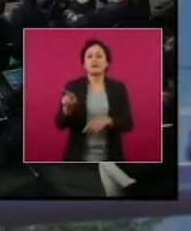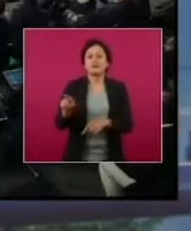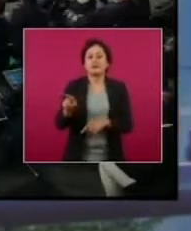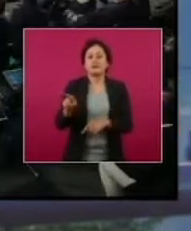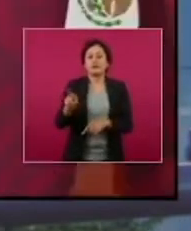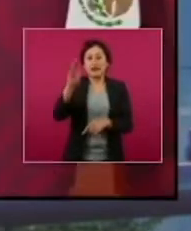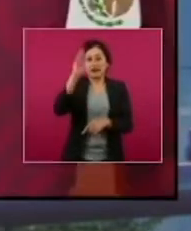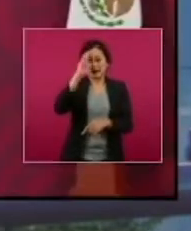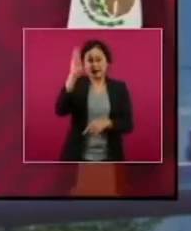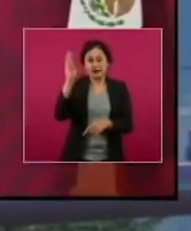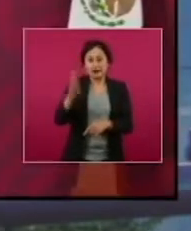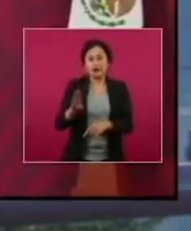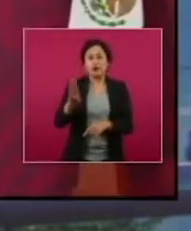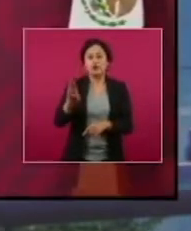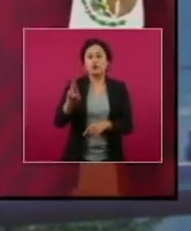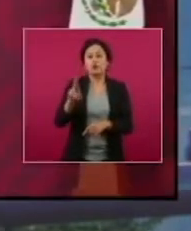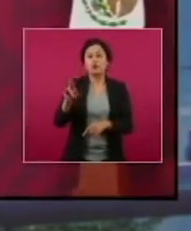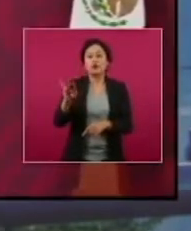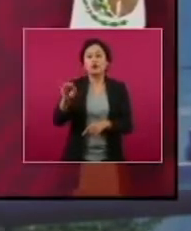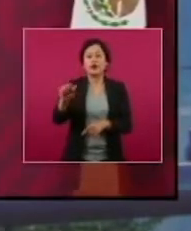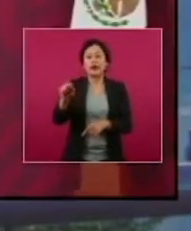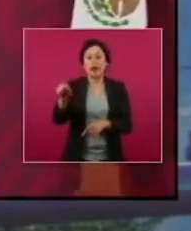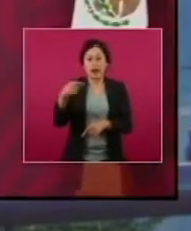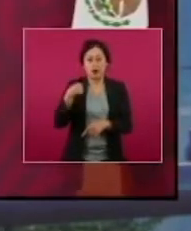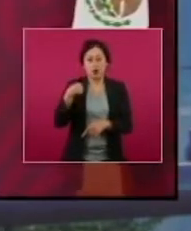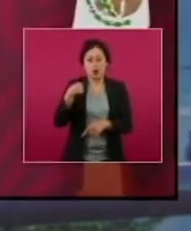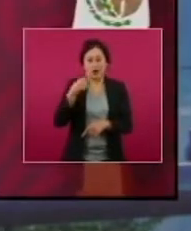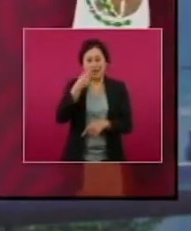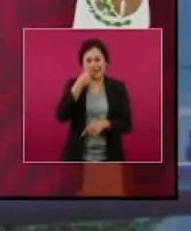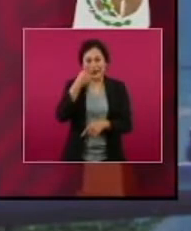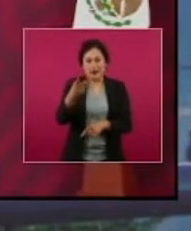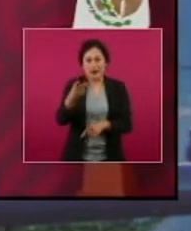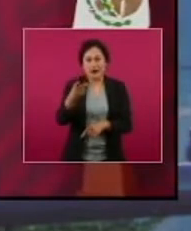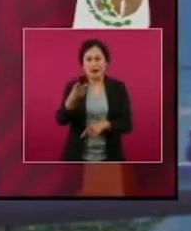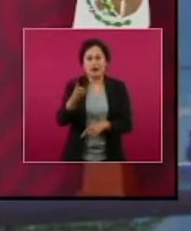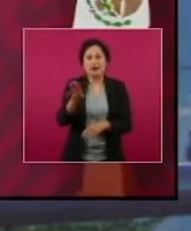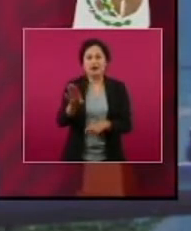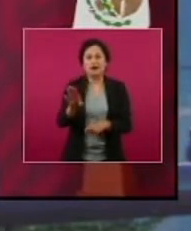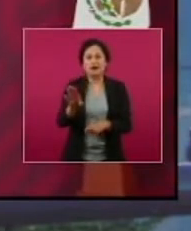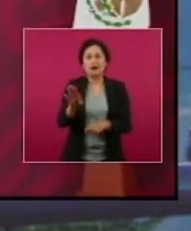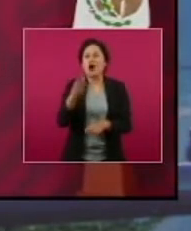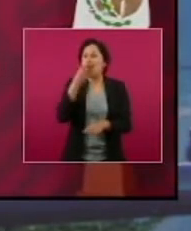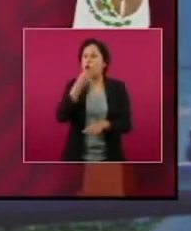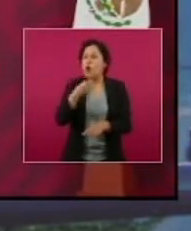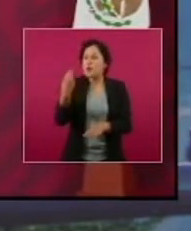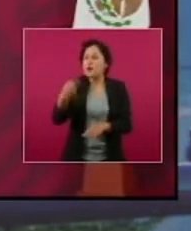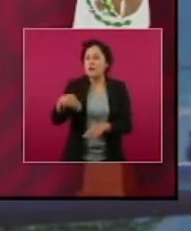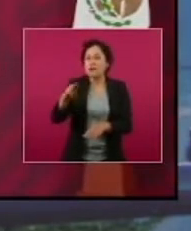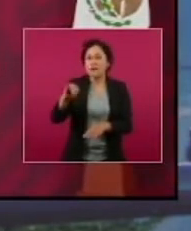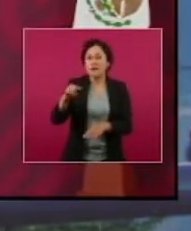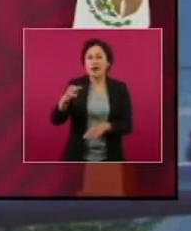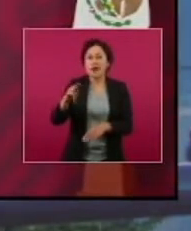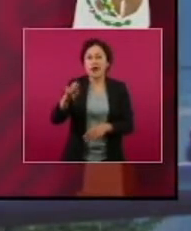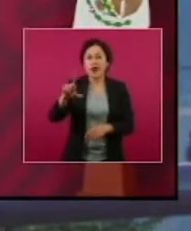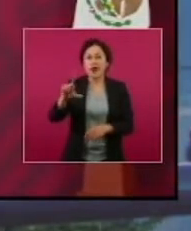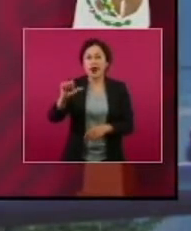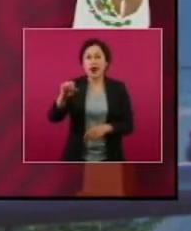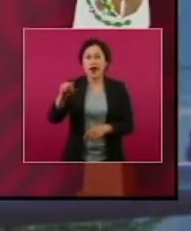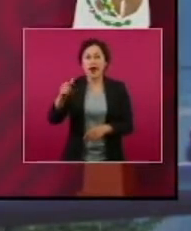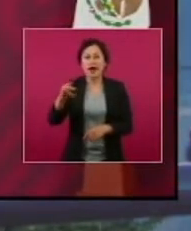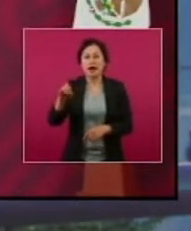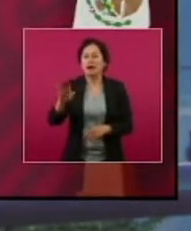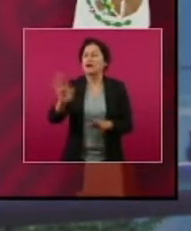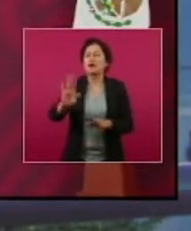tiene ese valor no Además de la supuesta guerra contra el narco No nada más fue